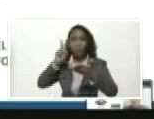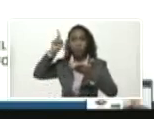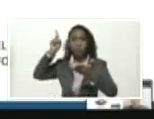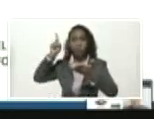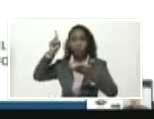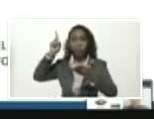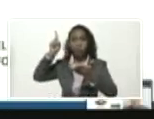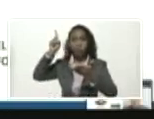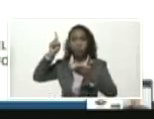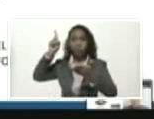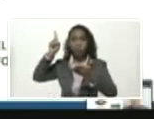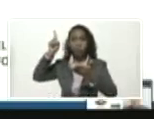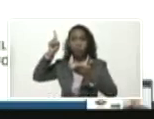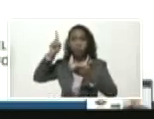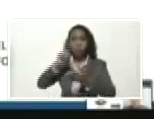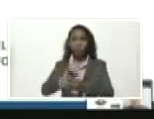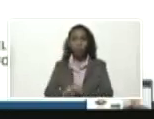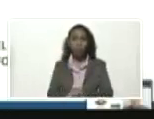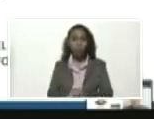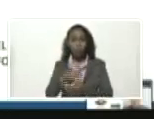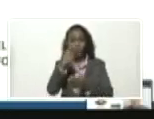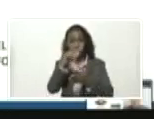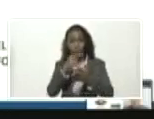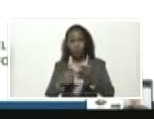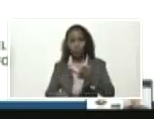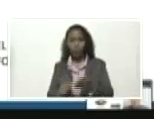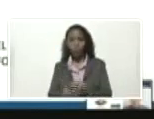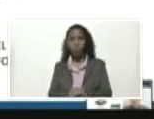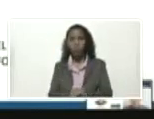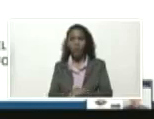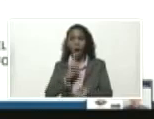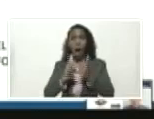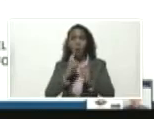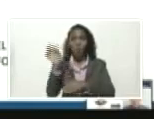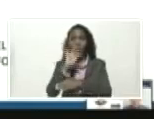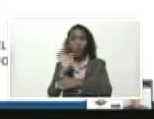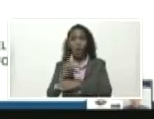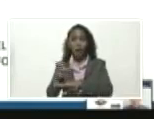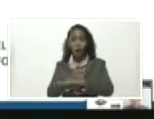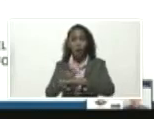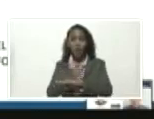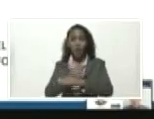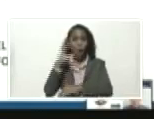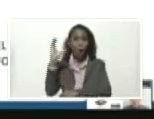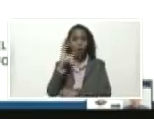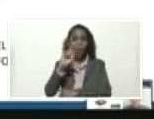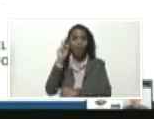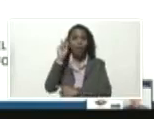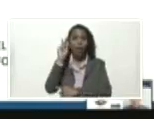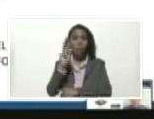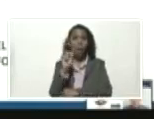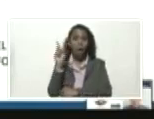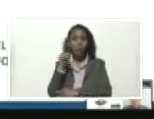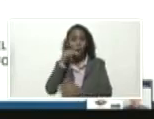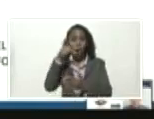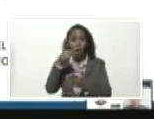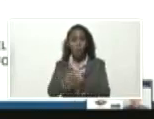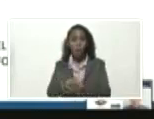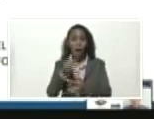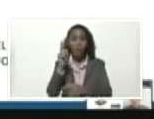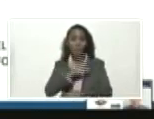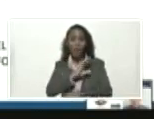Roballo, Henry Rivas y Víctor Estupiñán, algunos funcionarios del gobierno colombiano. Y también allí mencionaron que